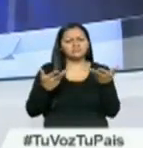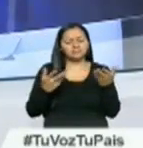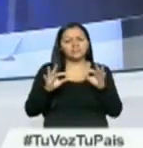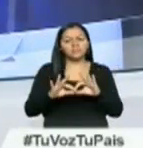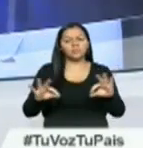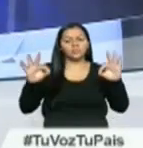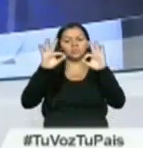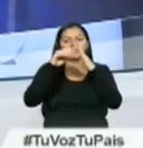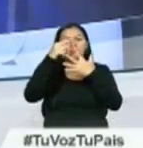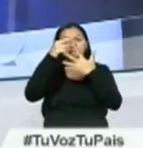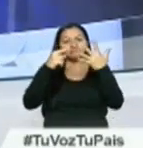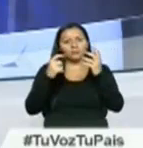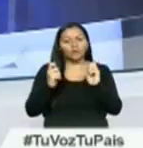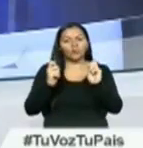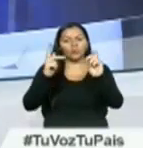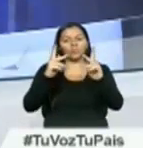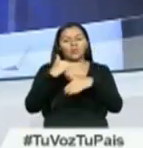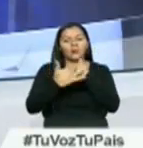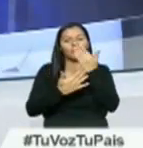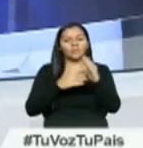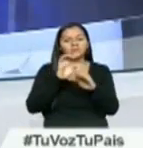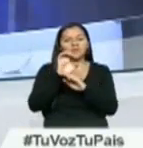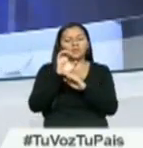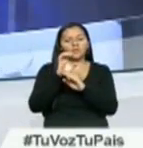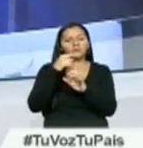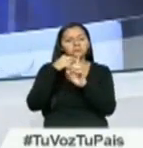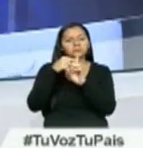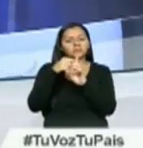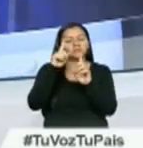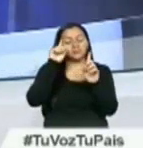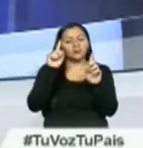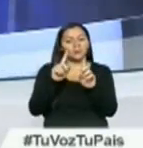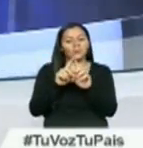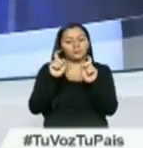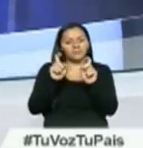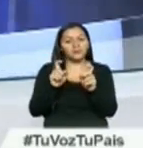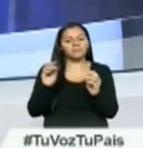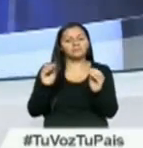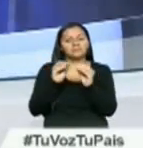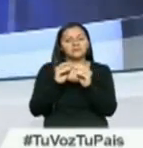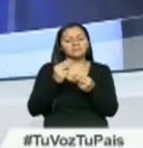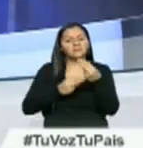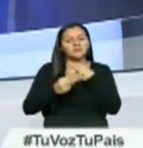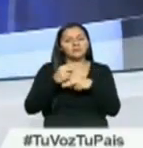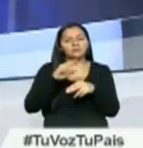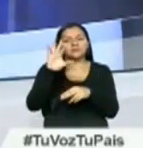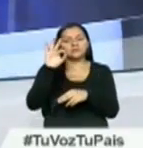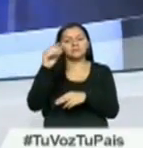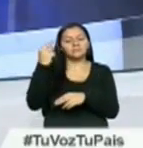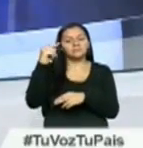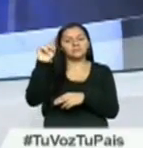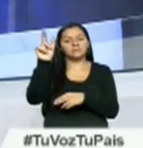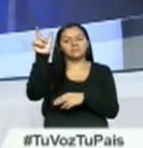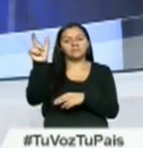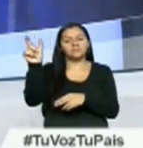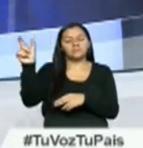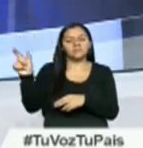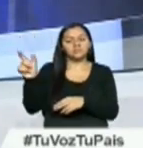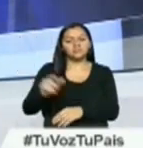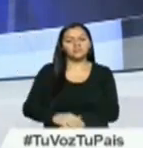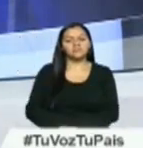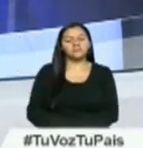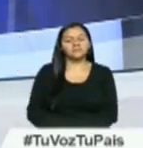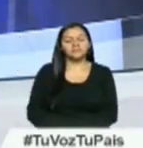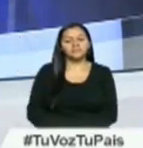las oportunidades que se generarán con este convenio comercial que representa un mercado de 500 millones de